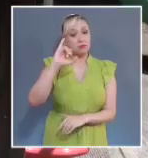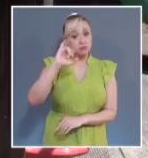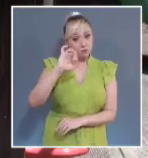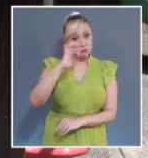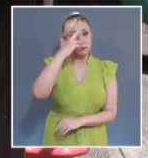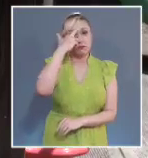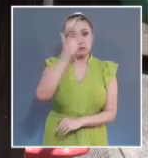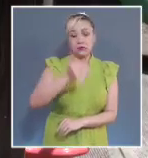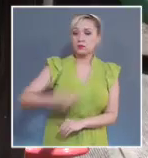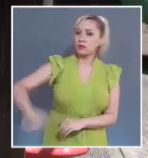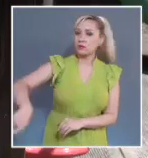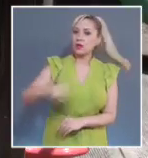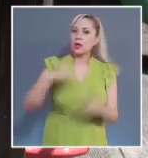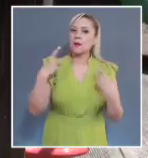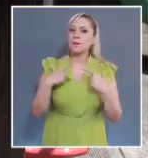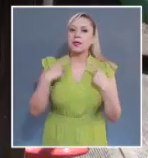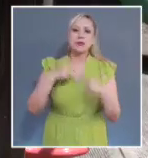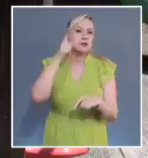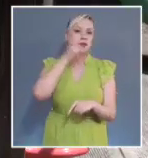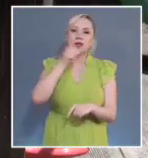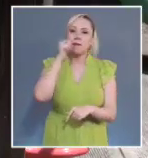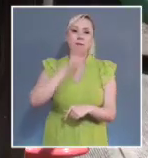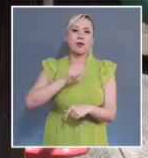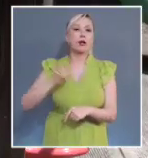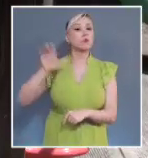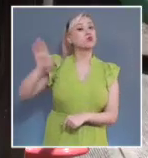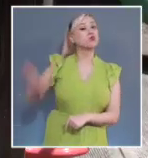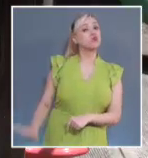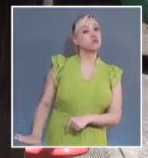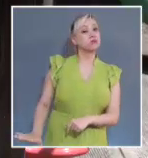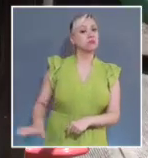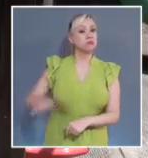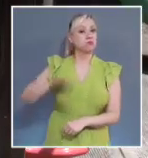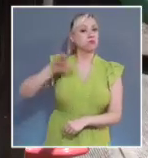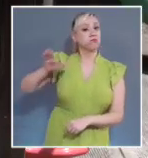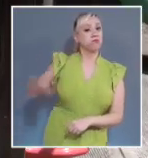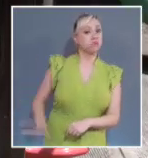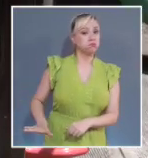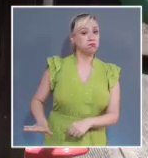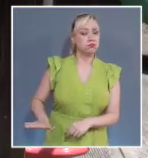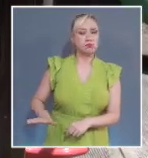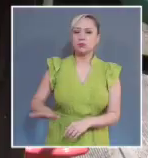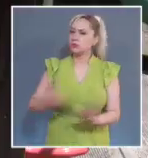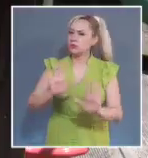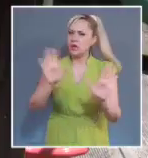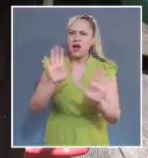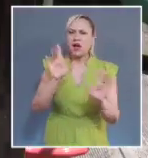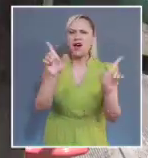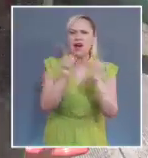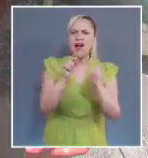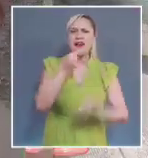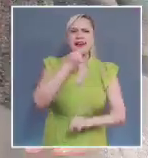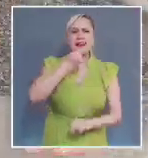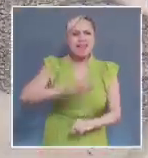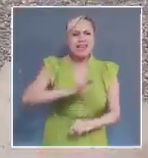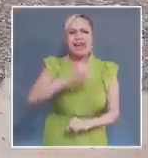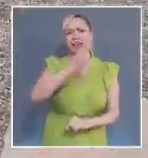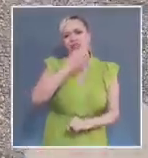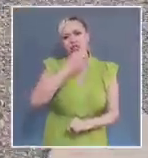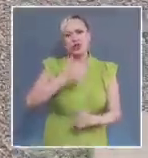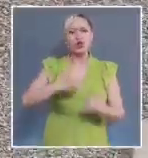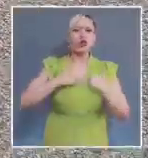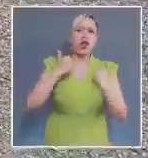las limita en su autonomía, por lo que reconocerlas con el término niñas, niños o adolescentes, según sea el caso,